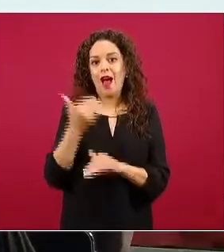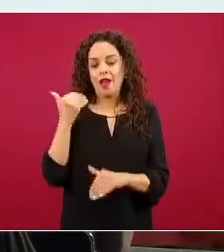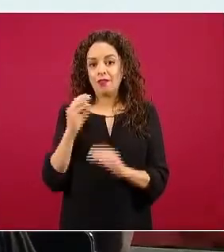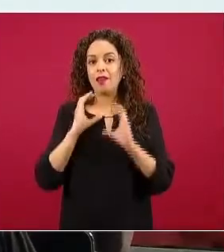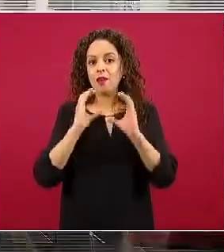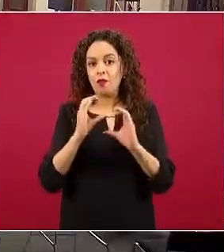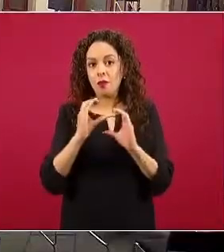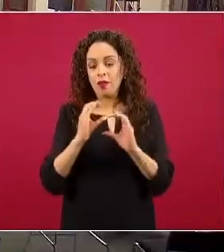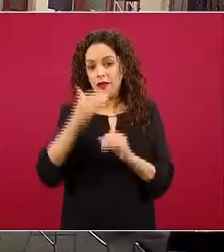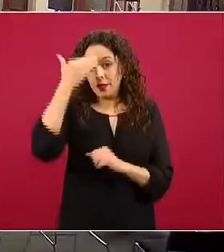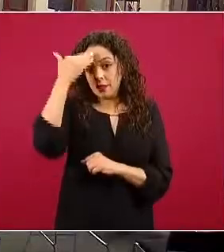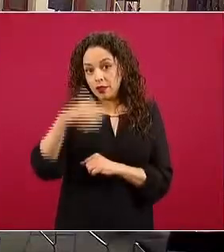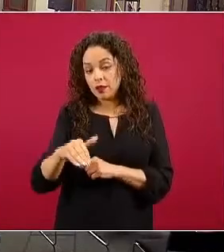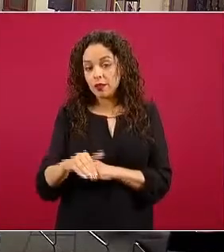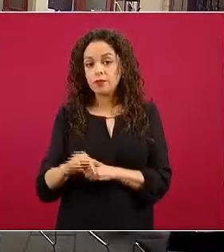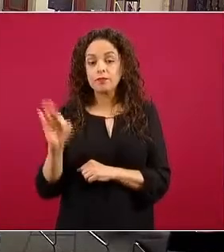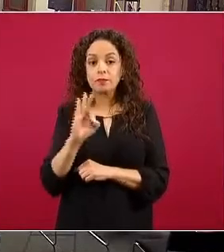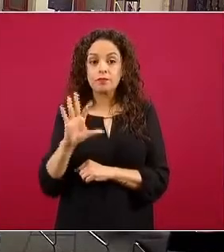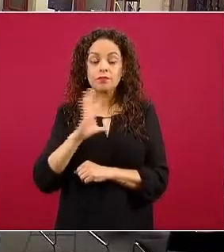de riesgo y